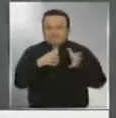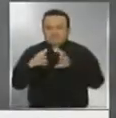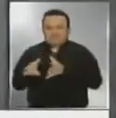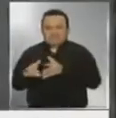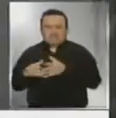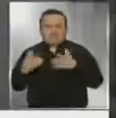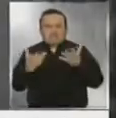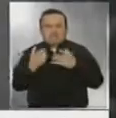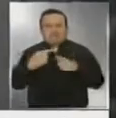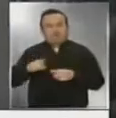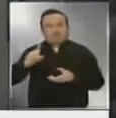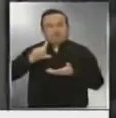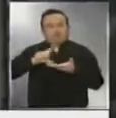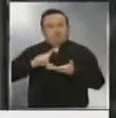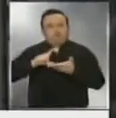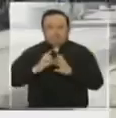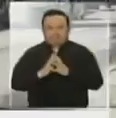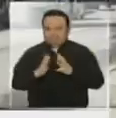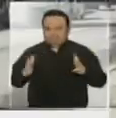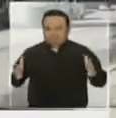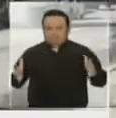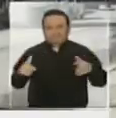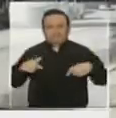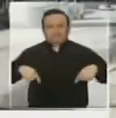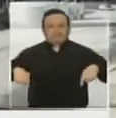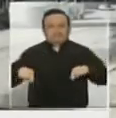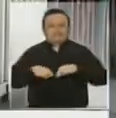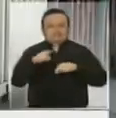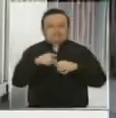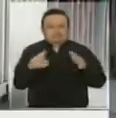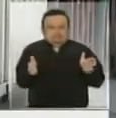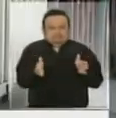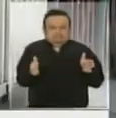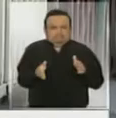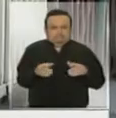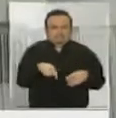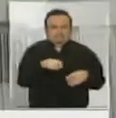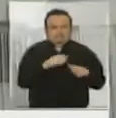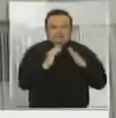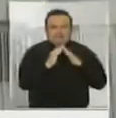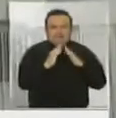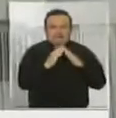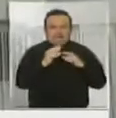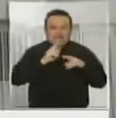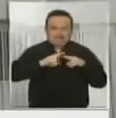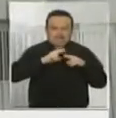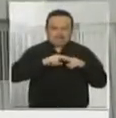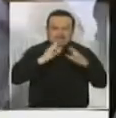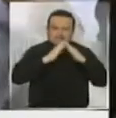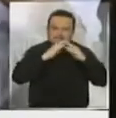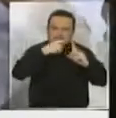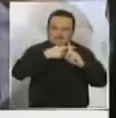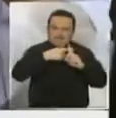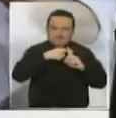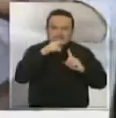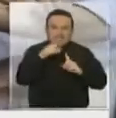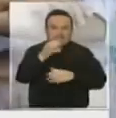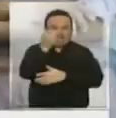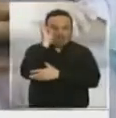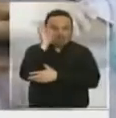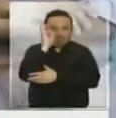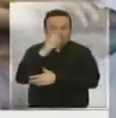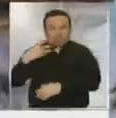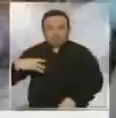a las personas a un recinto más espacioso, dado el hacinamiento que viven dentro de la casa, adaptada como iglesia. En una reunión